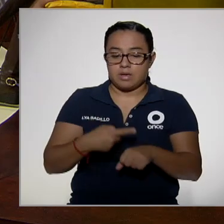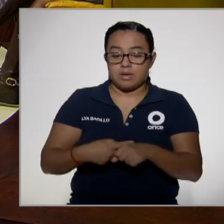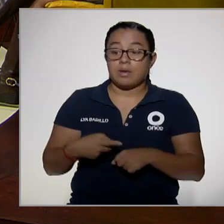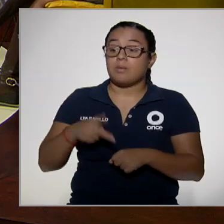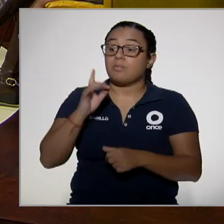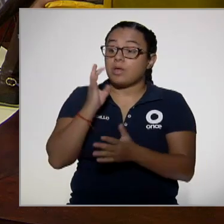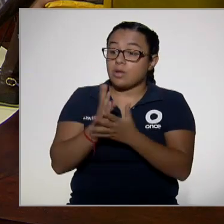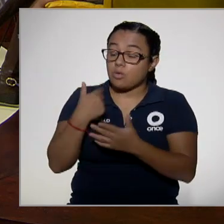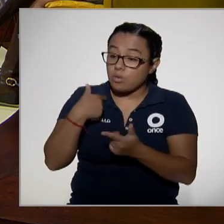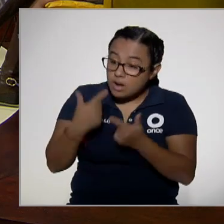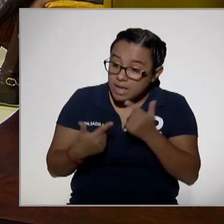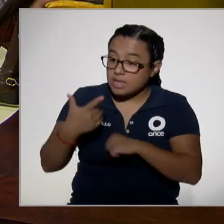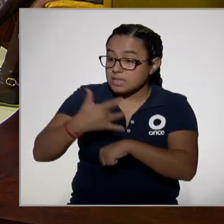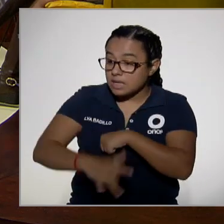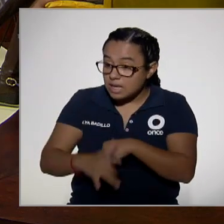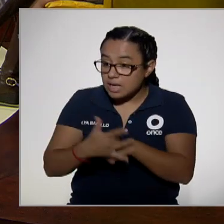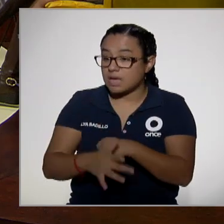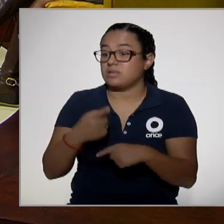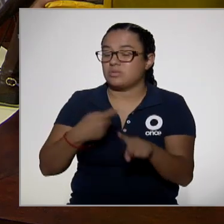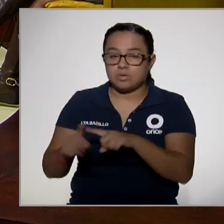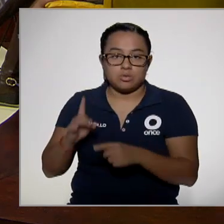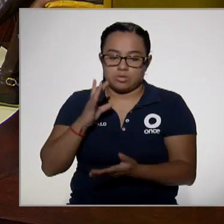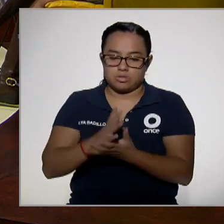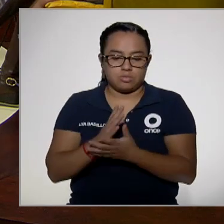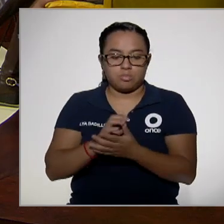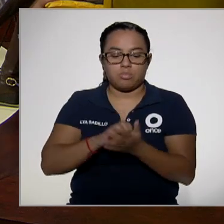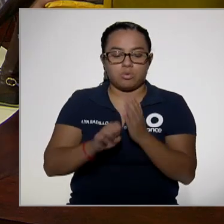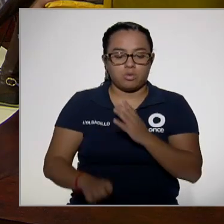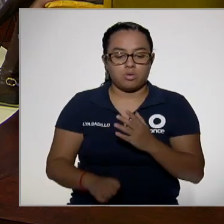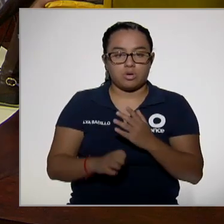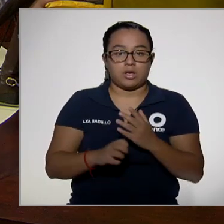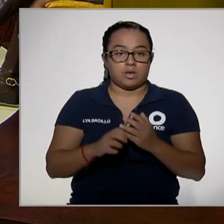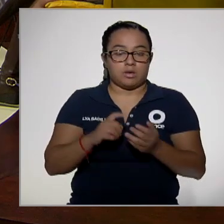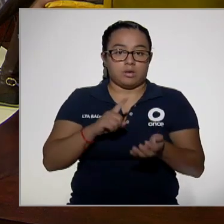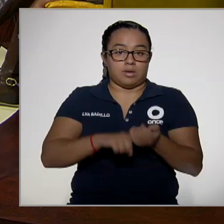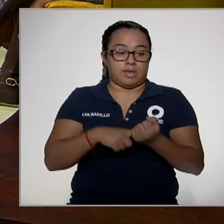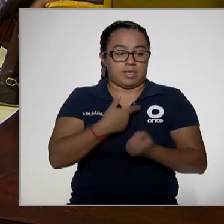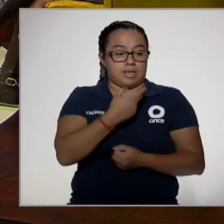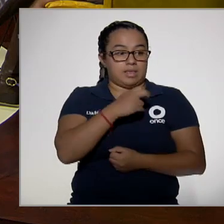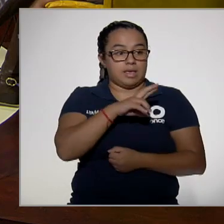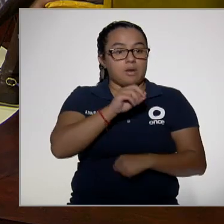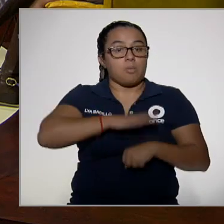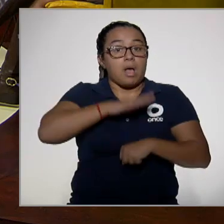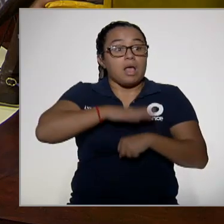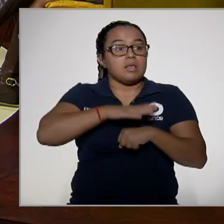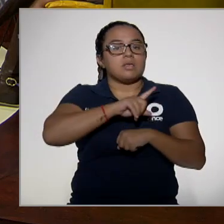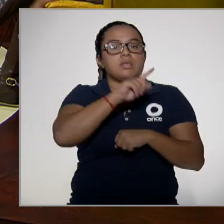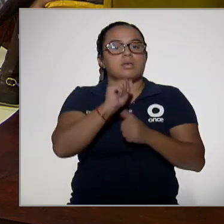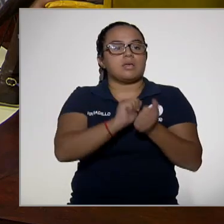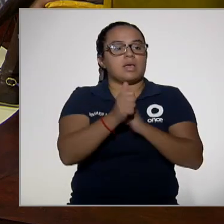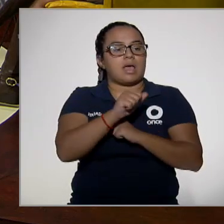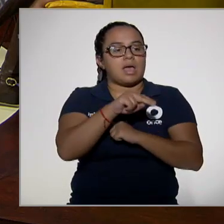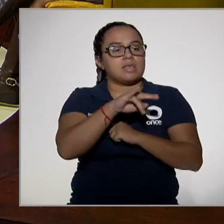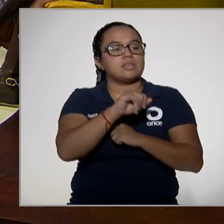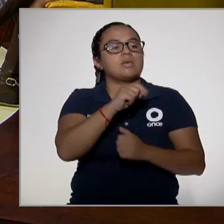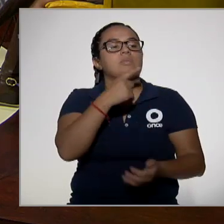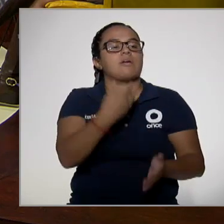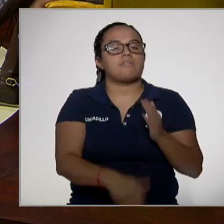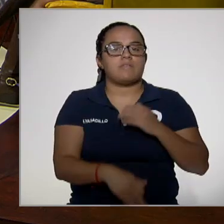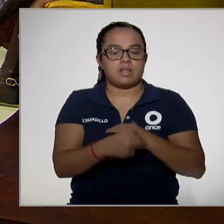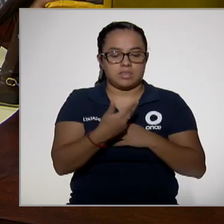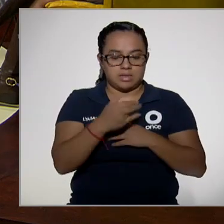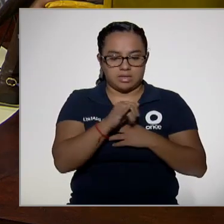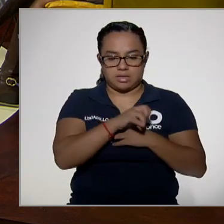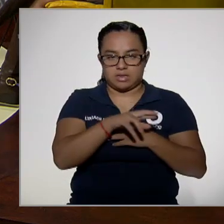única base de alimentación ar con cantidades excesivas como bloquea la absorción de hierro puede condicionar anemia por deficiencia de hierro exactos en la